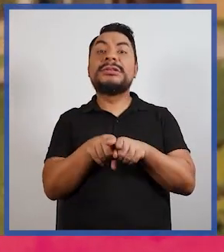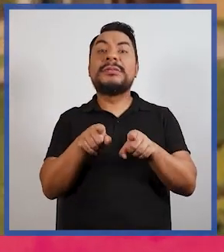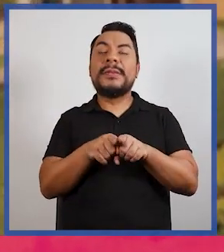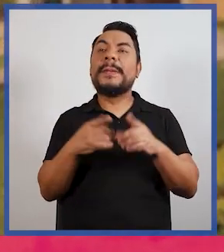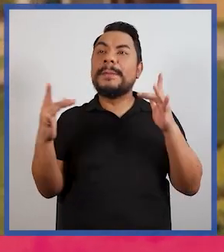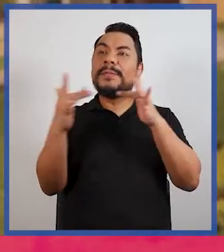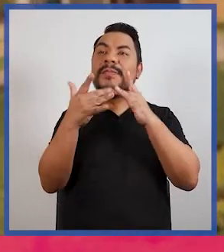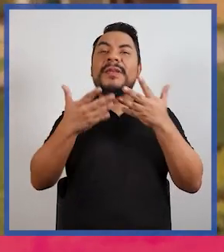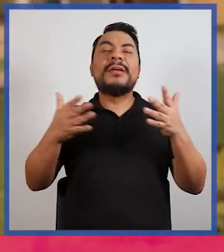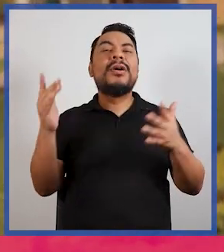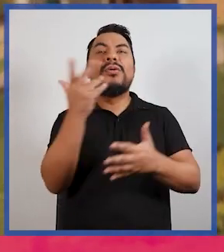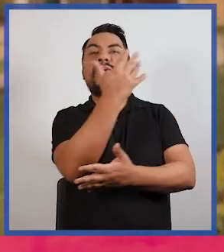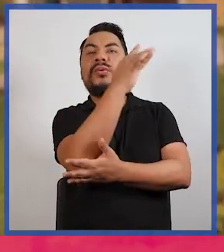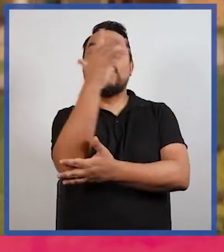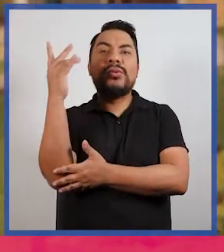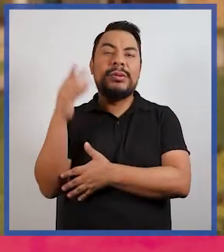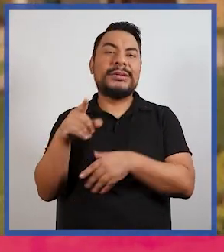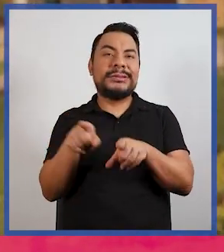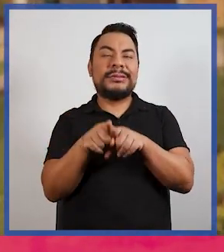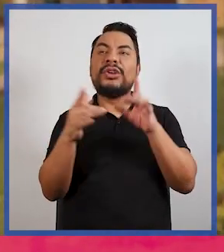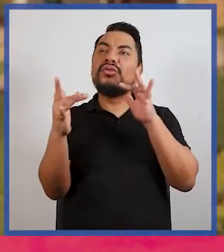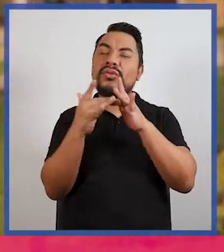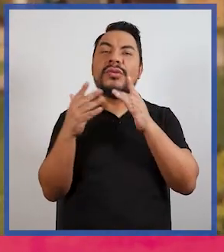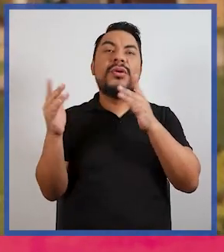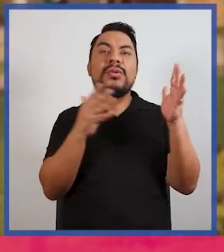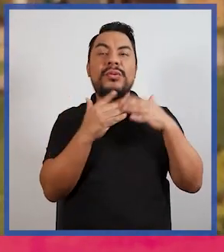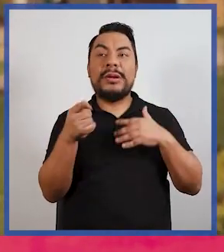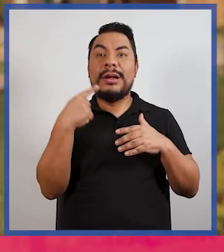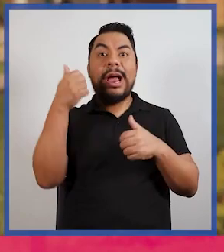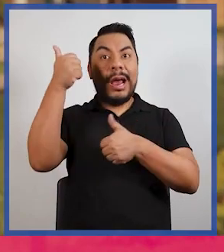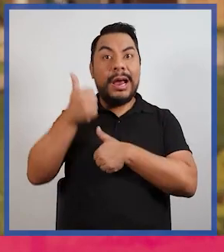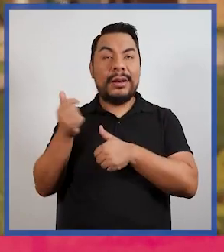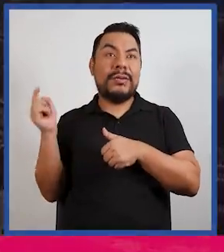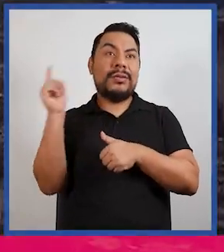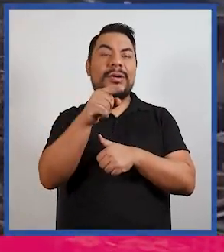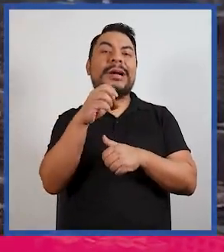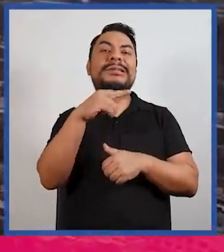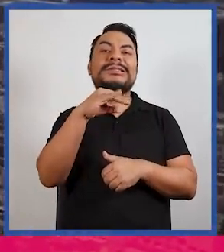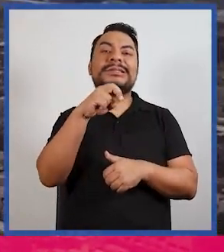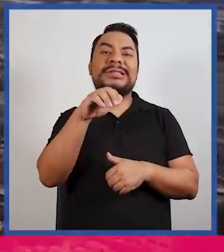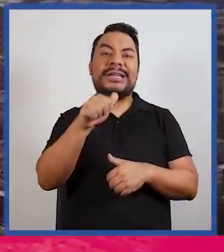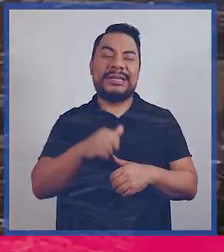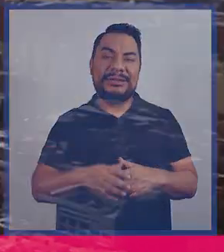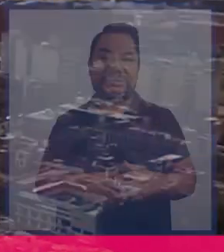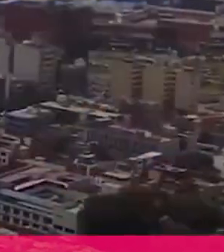también el contacto con la vida al aire libre. Nos vamos de campamento, nos hemos ido ahora en agosto a Cineguilla y nos vamos ahorita en octubre.